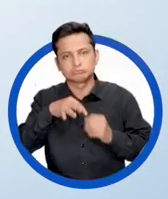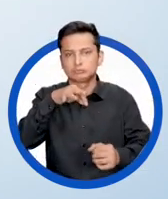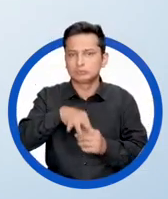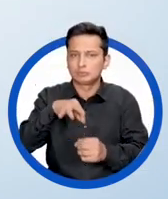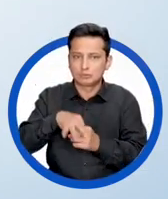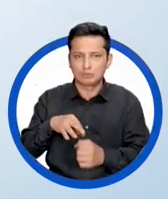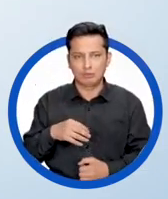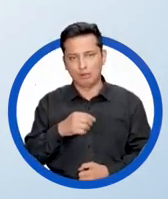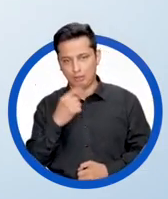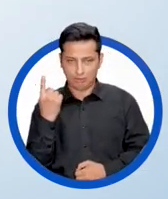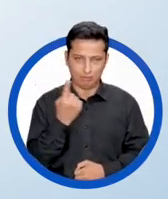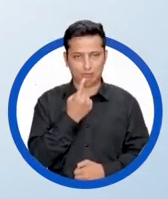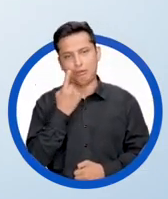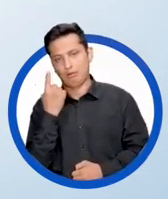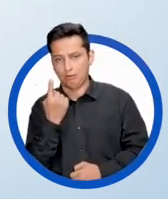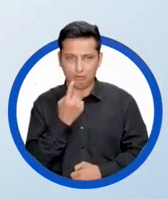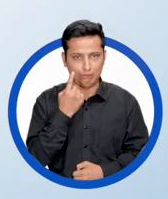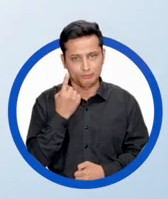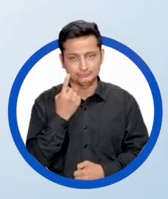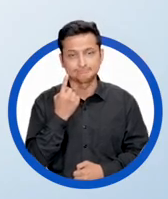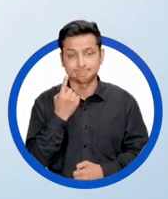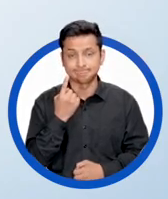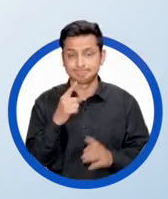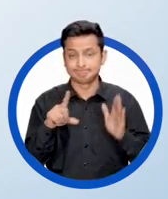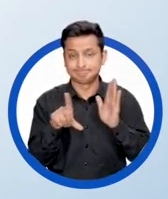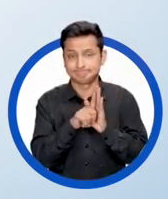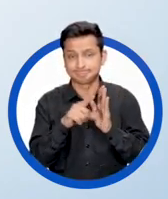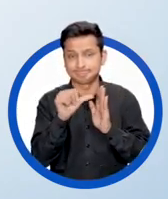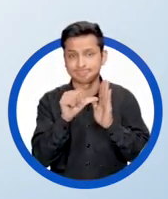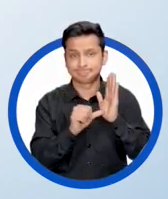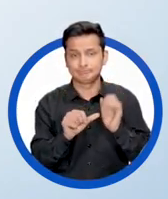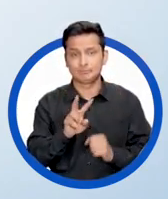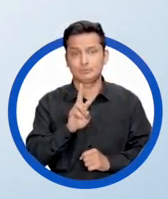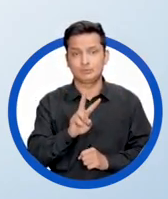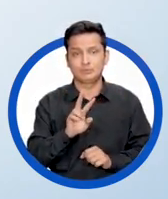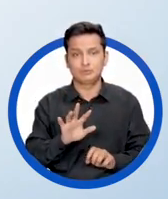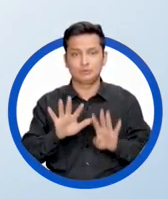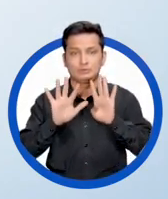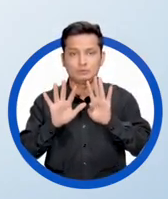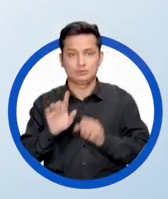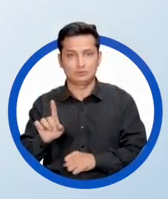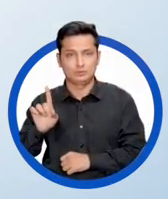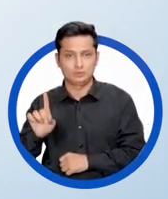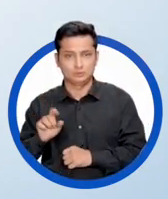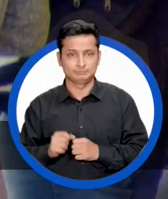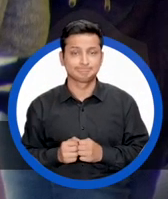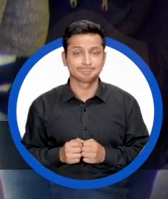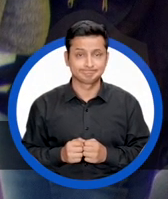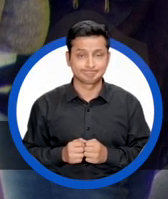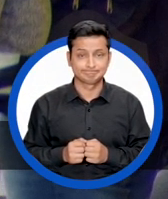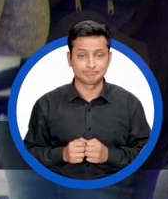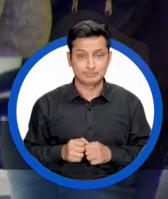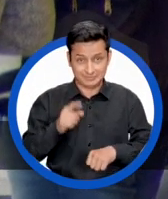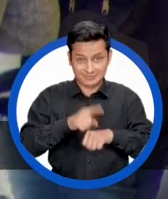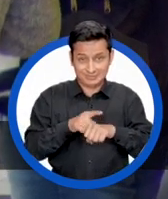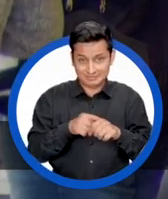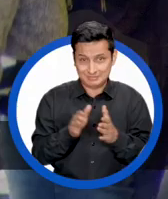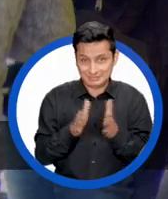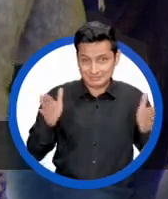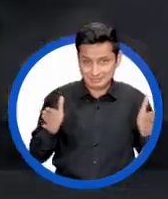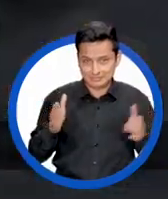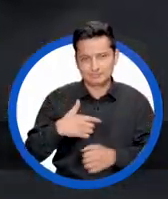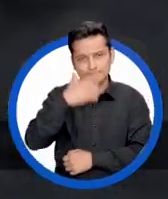al recinto electoral o se presente a votar en estado de embriaguez, tal como lo establece el artículo 291. Este periodo de tiempo